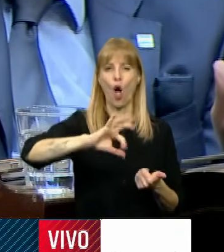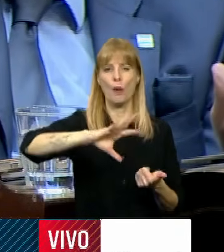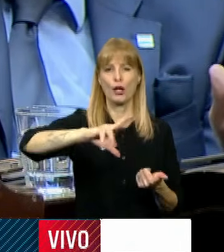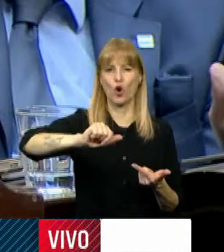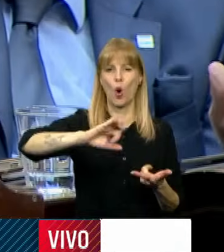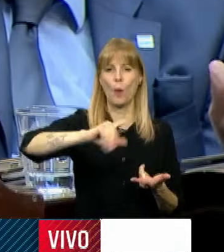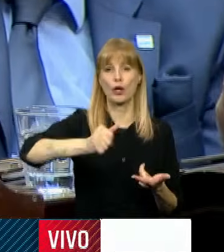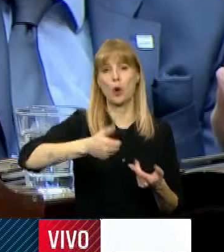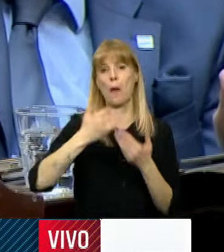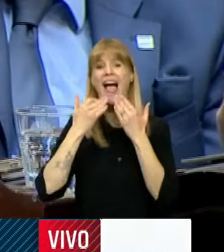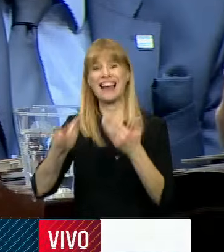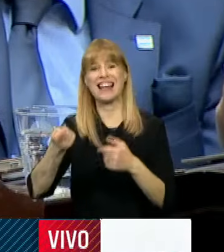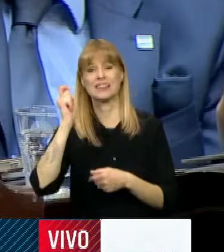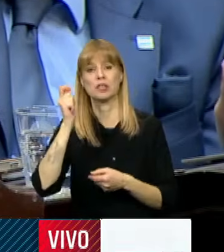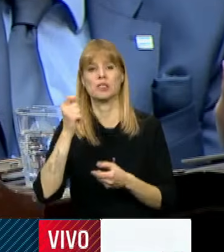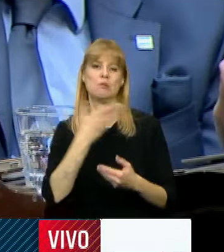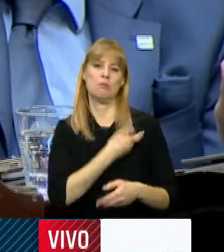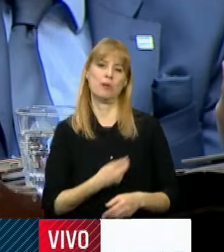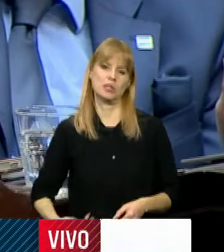convalida.